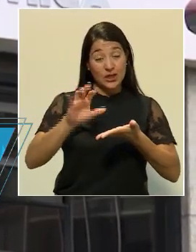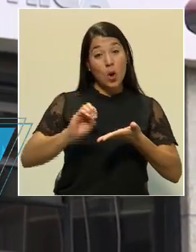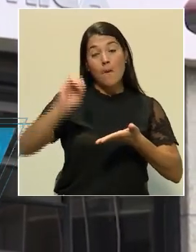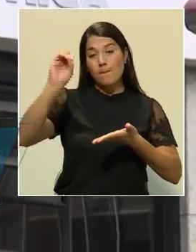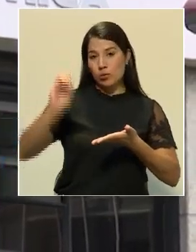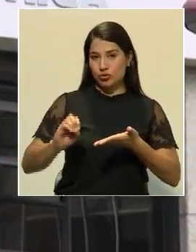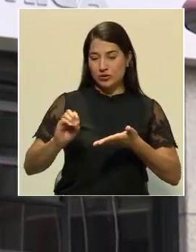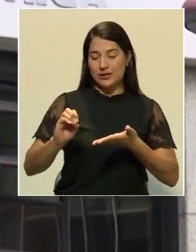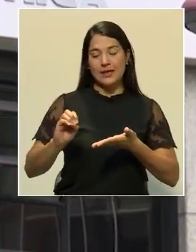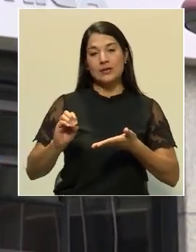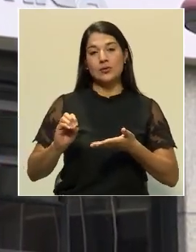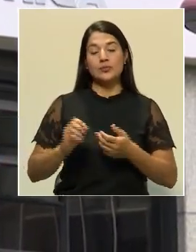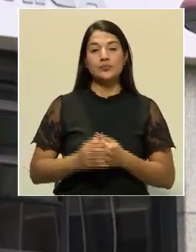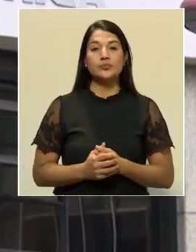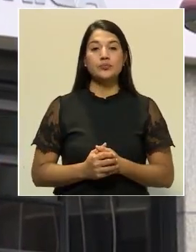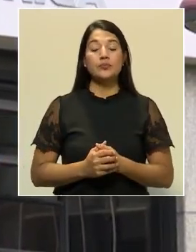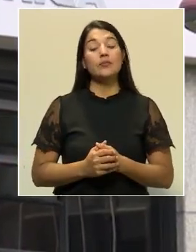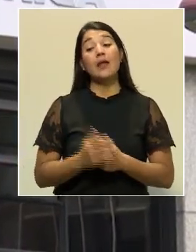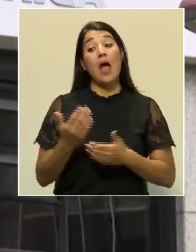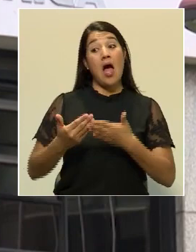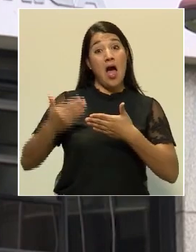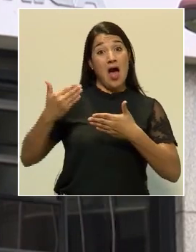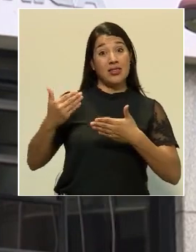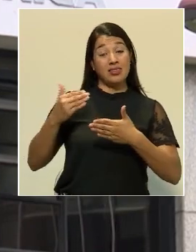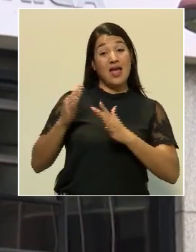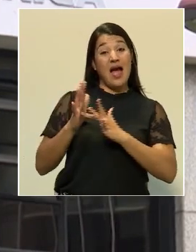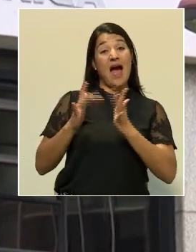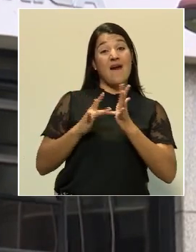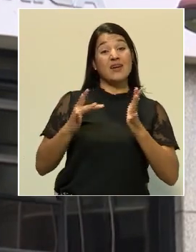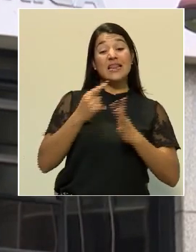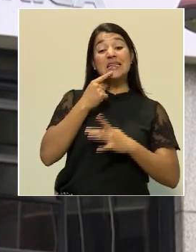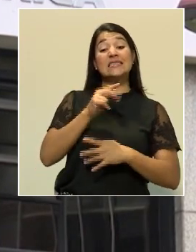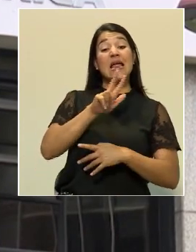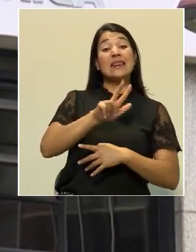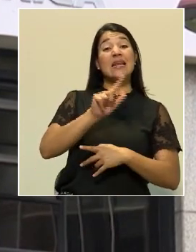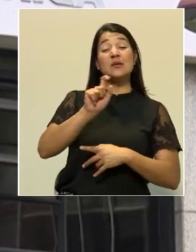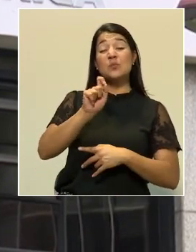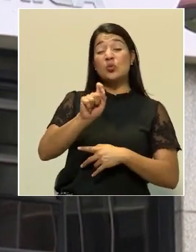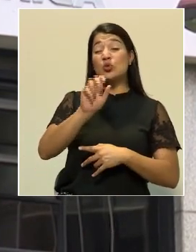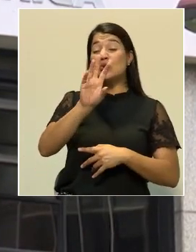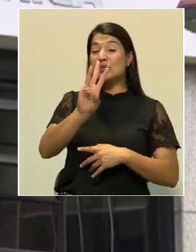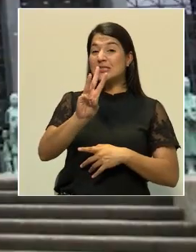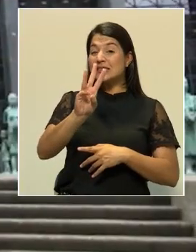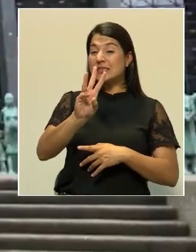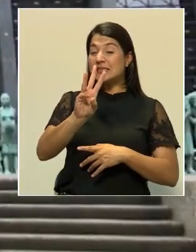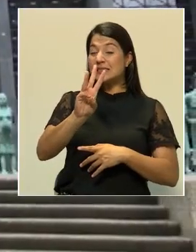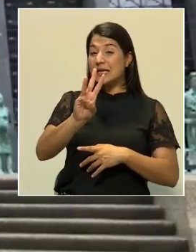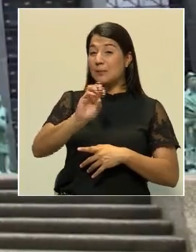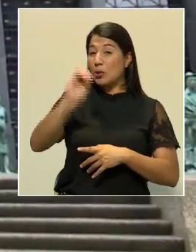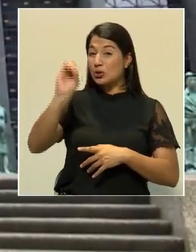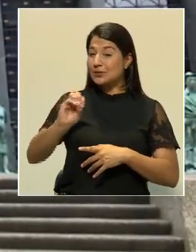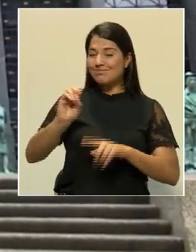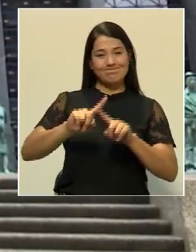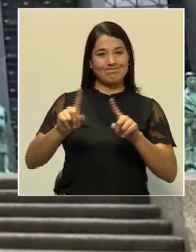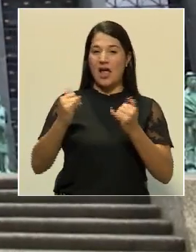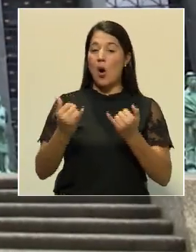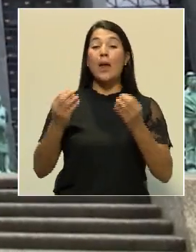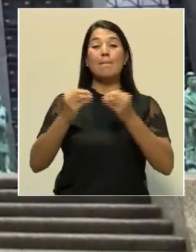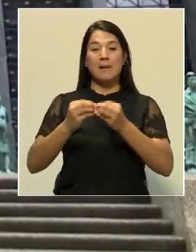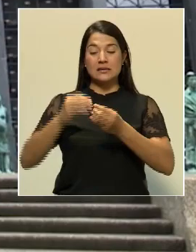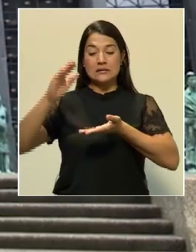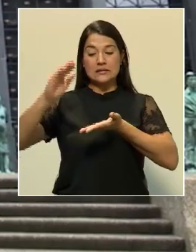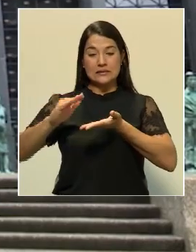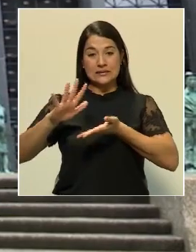3.6% que se estimaba en el mes de abril. En la presentación del programa macroeconómico 2020-2021, Cubero explicó que se trata de un